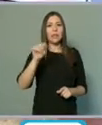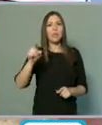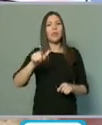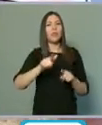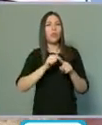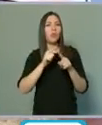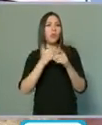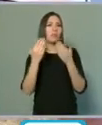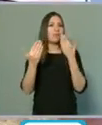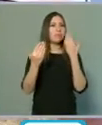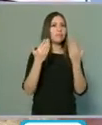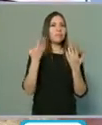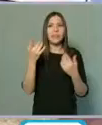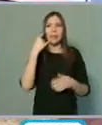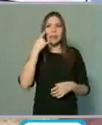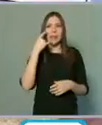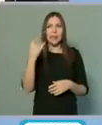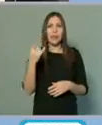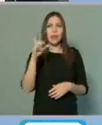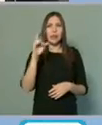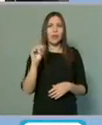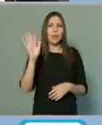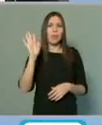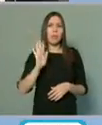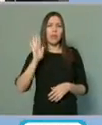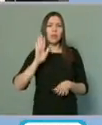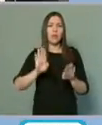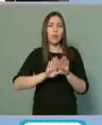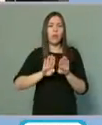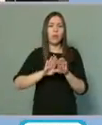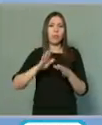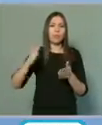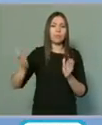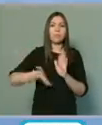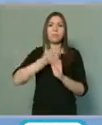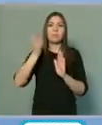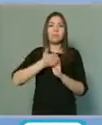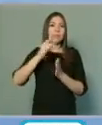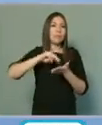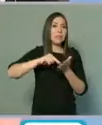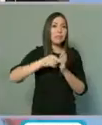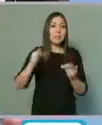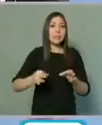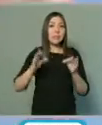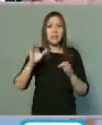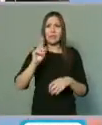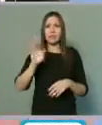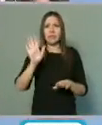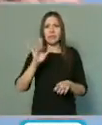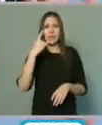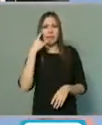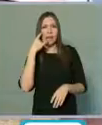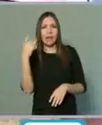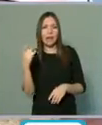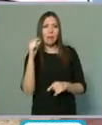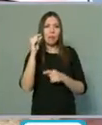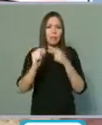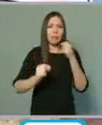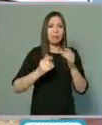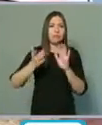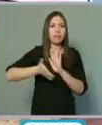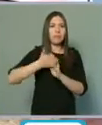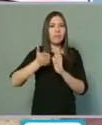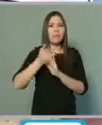es una cosa muy rara, porque realmente no responde a ningún tipo arquitectónico, es una cosa ecléctica, extraña. Se fue, obviamente,